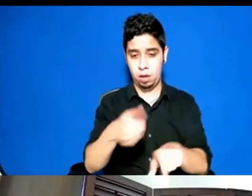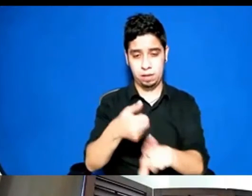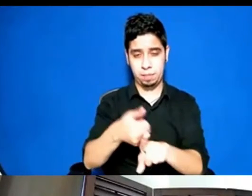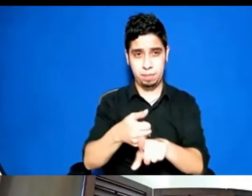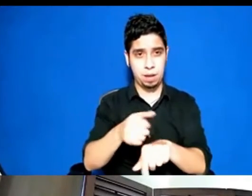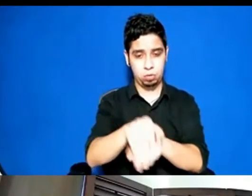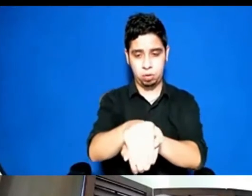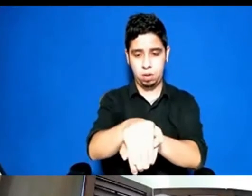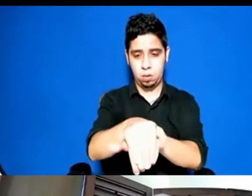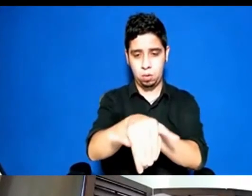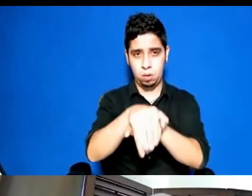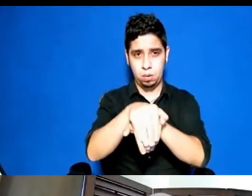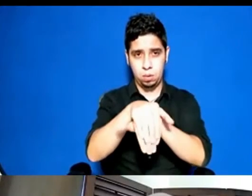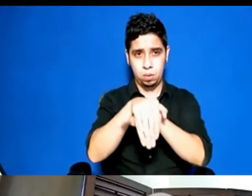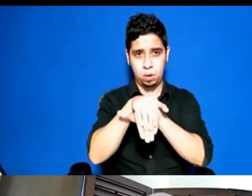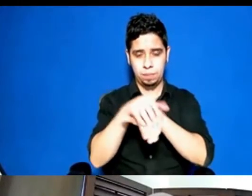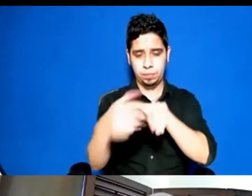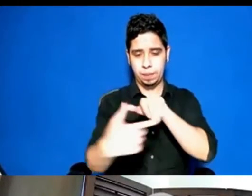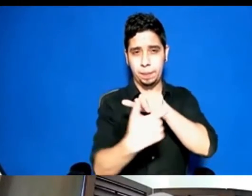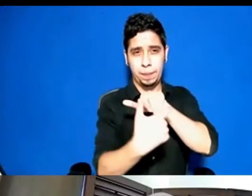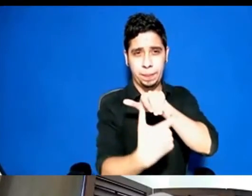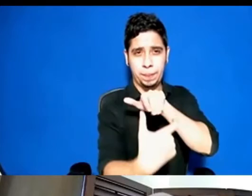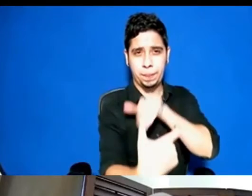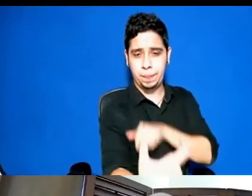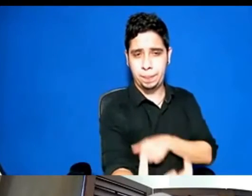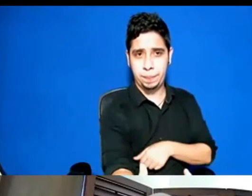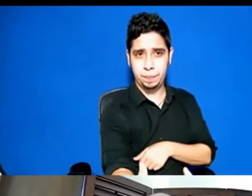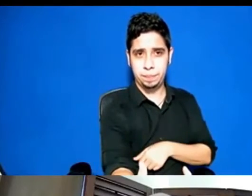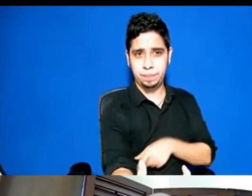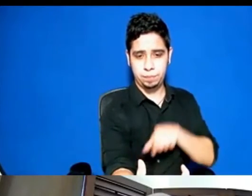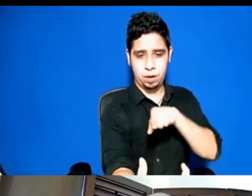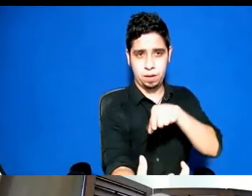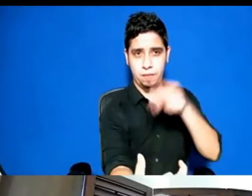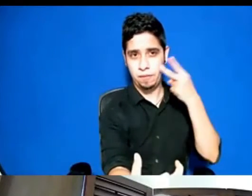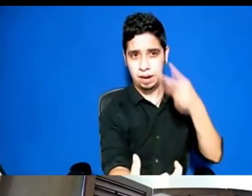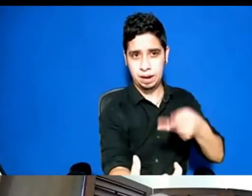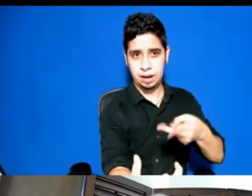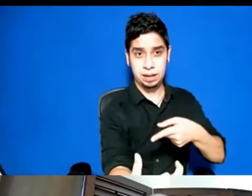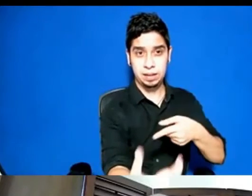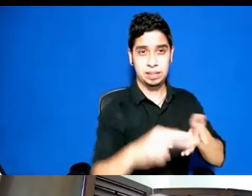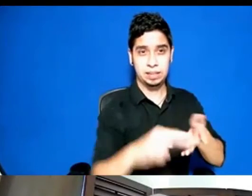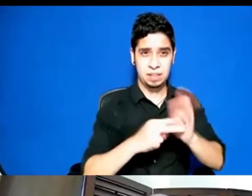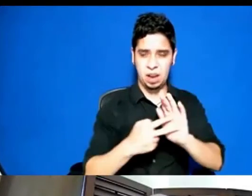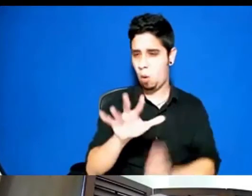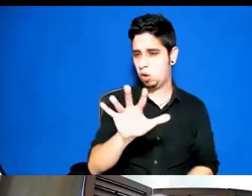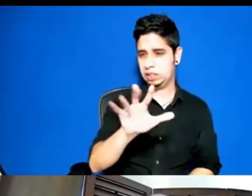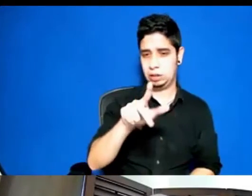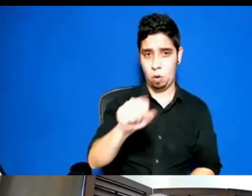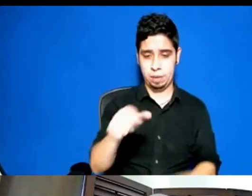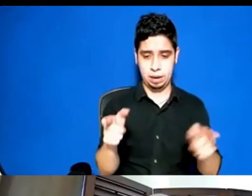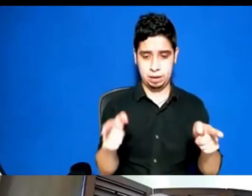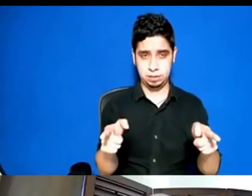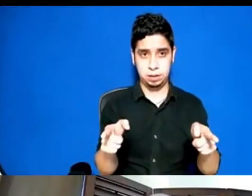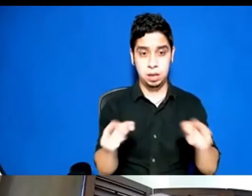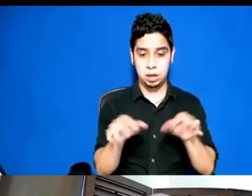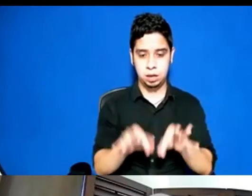esa huella es de 5 pies o de 5 pies y medio. O sea, estamos hablando de algo gigantesco. Uh-huh. Hay que proteger esa